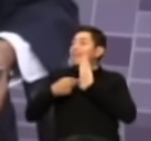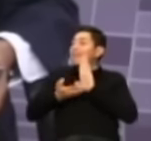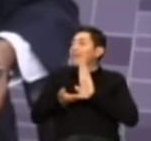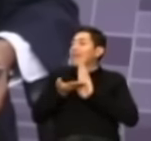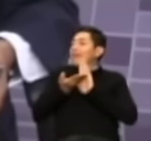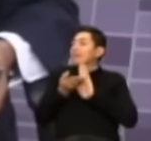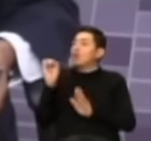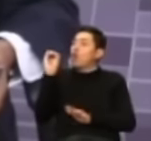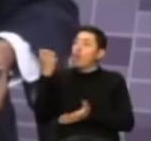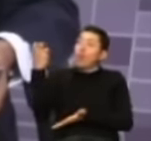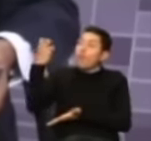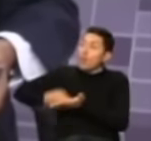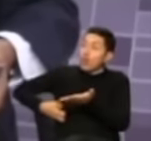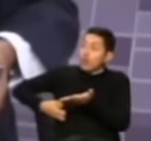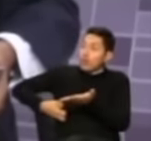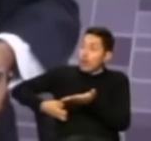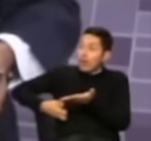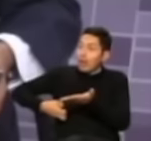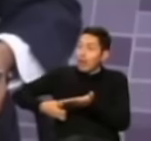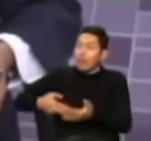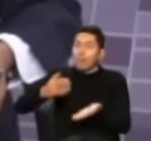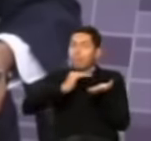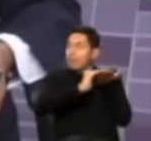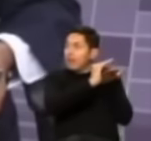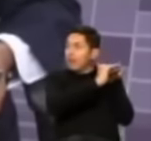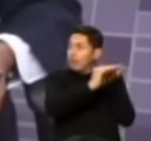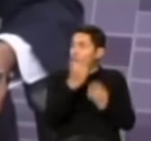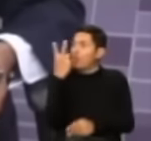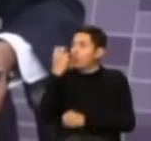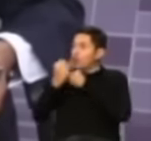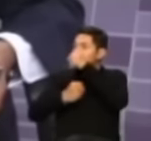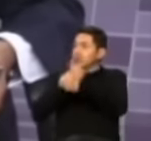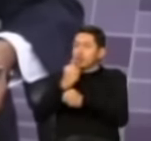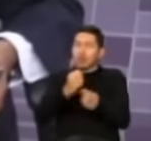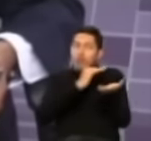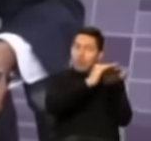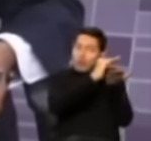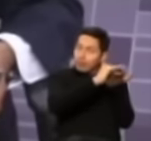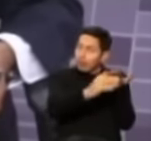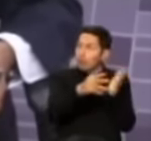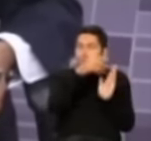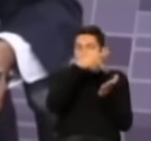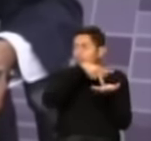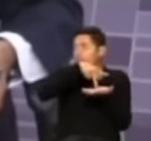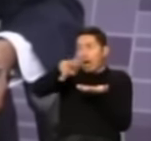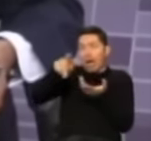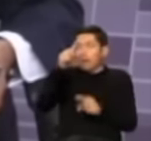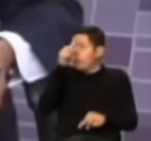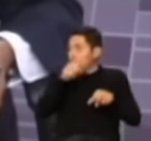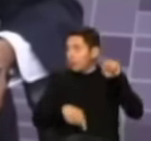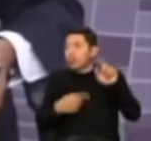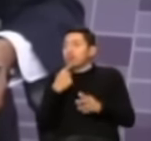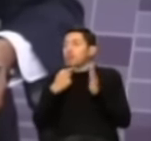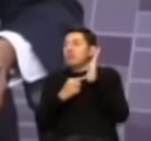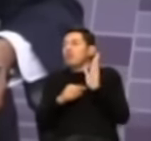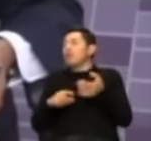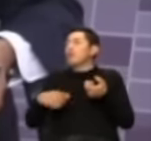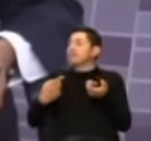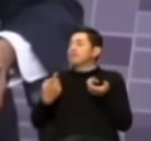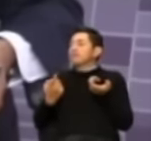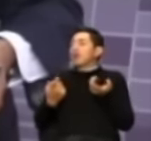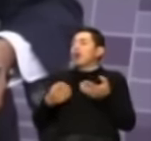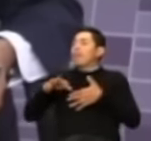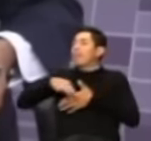obligaciones pendientes al 16 de abril, hasta por 2 años. Es decir, si alguien tenía intereses pendientes con el servicio de